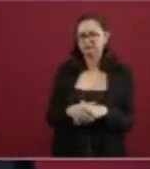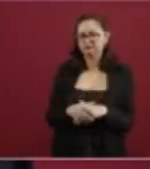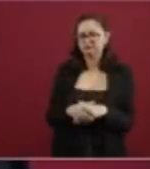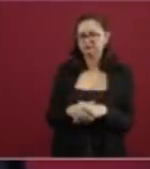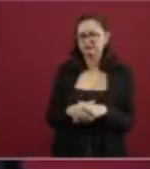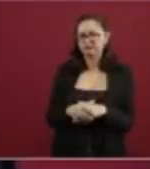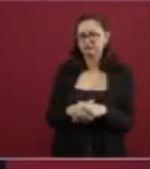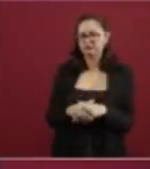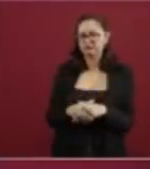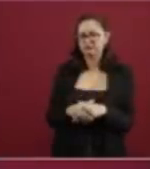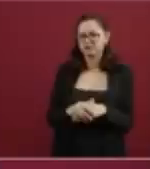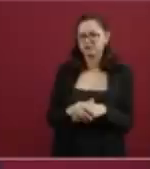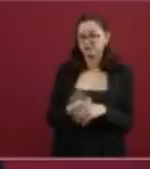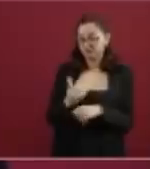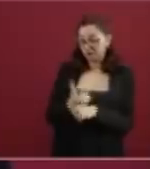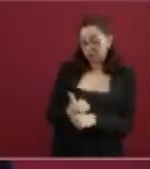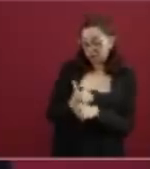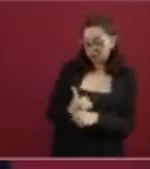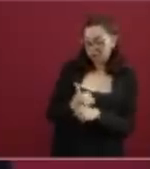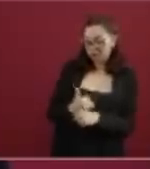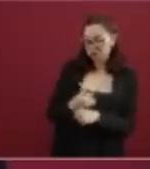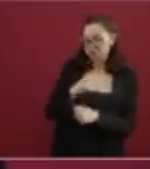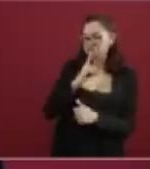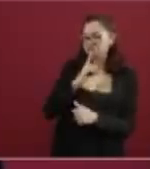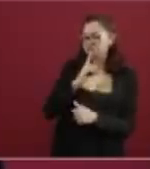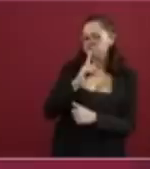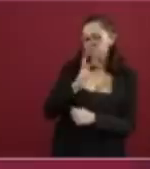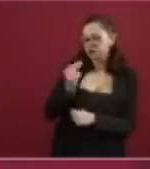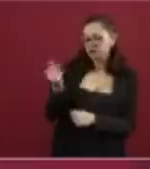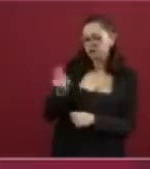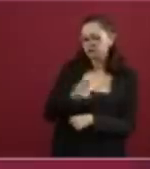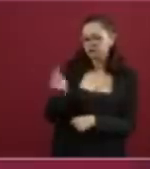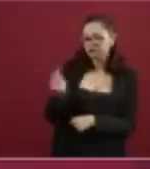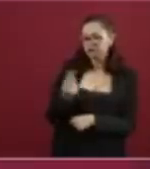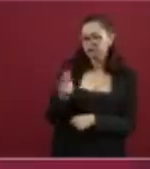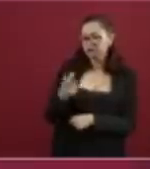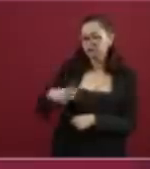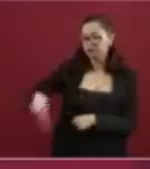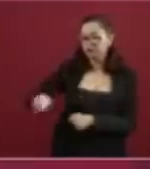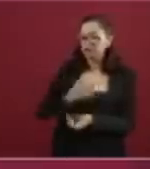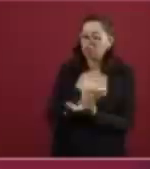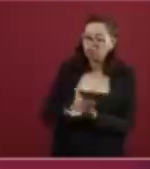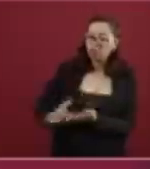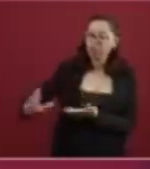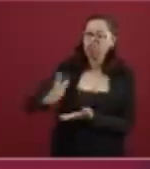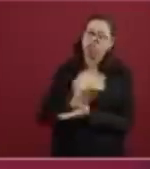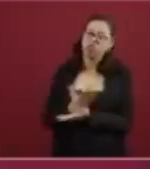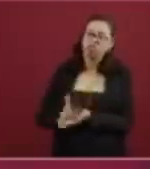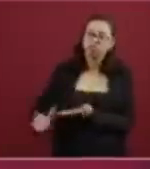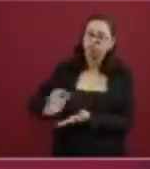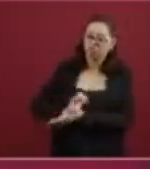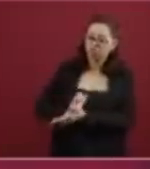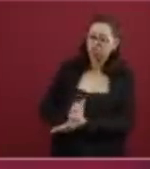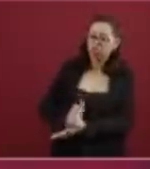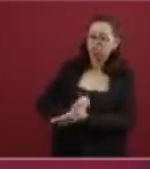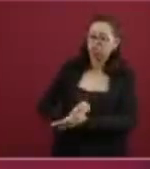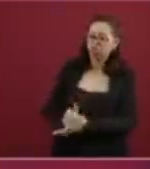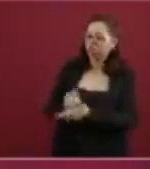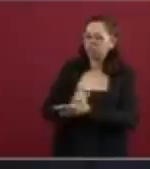que padecer, porque no vas a ser marginado, no vas a ser excluido,